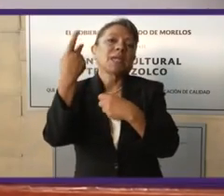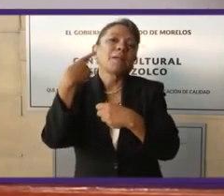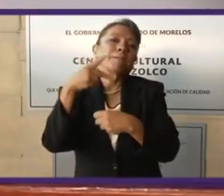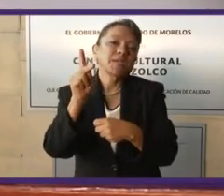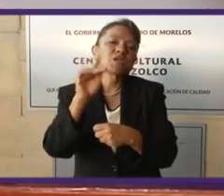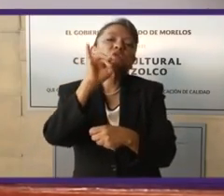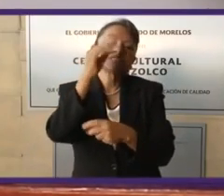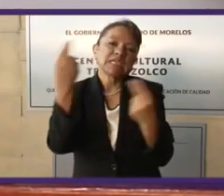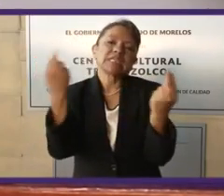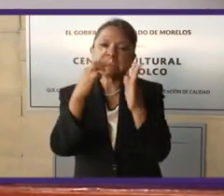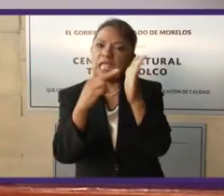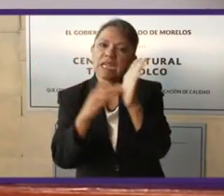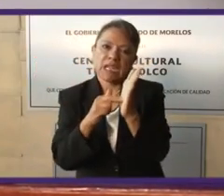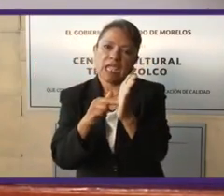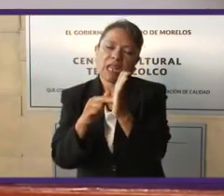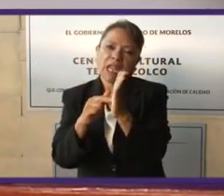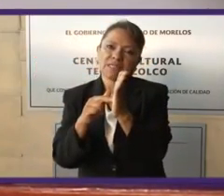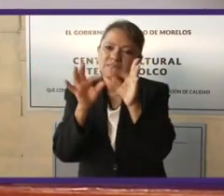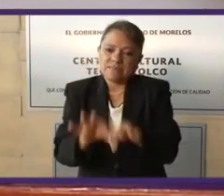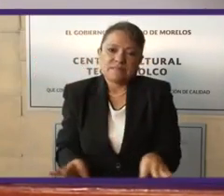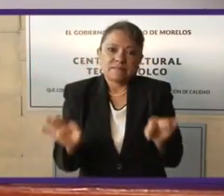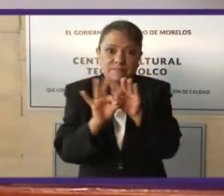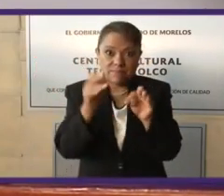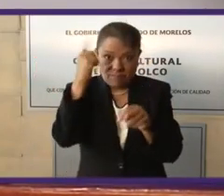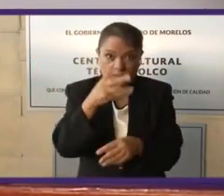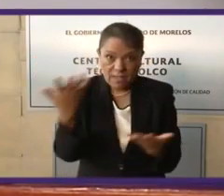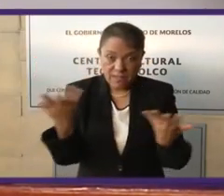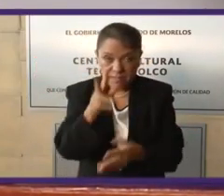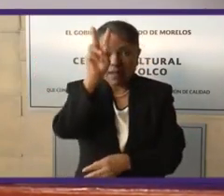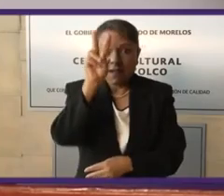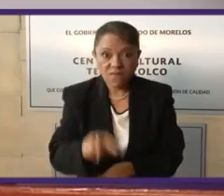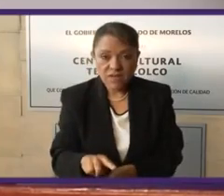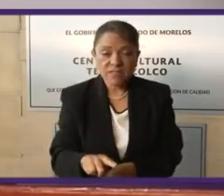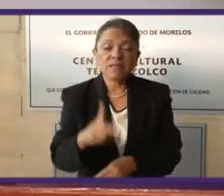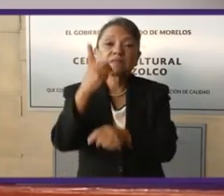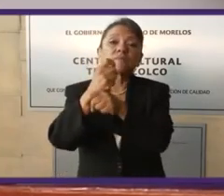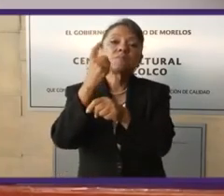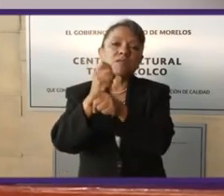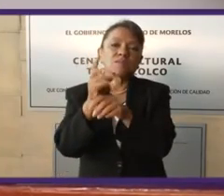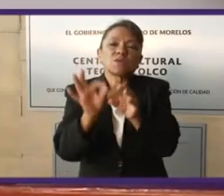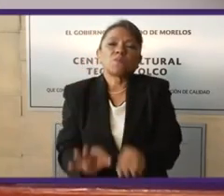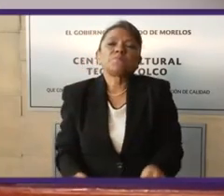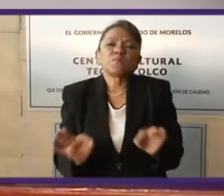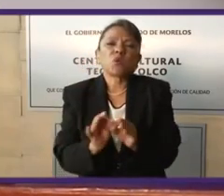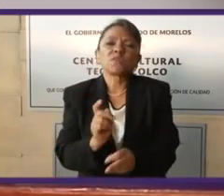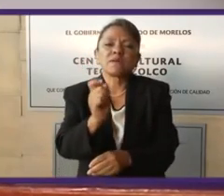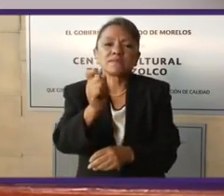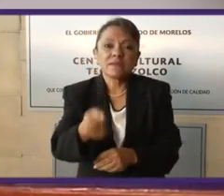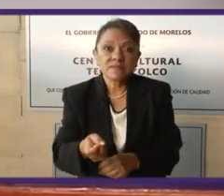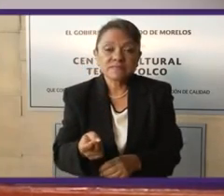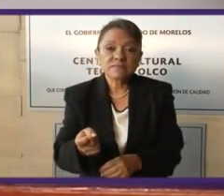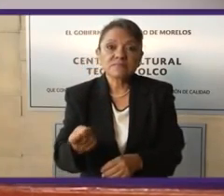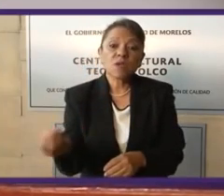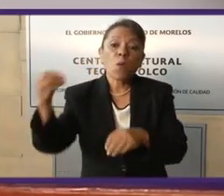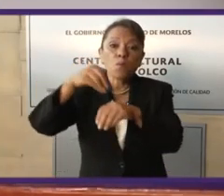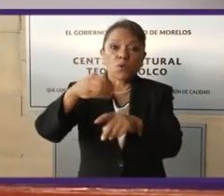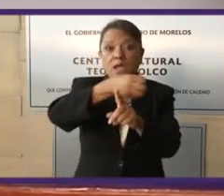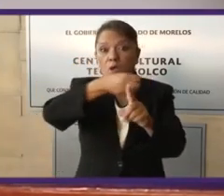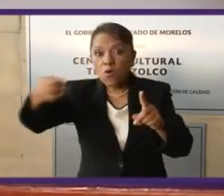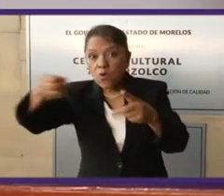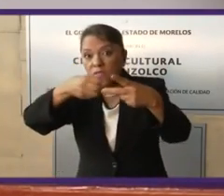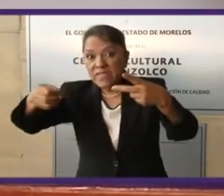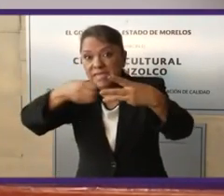condicionantes que son muy importantes para que esto sea realidad. Primero, es muy importante que nos podamos coordinar los